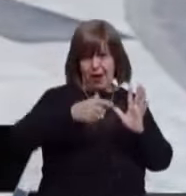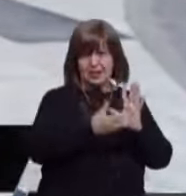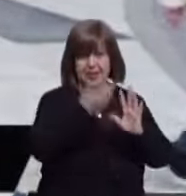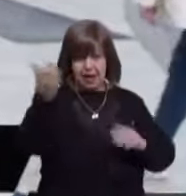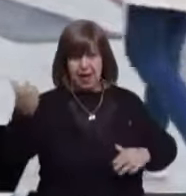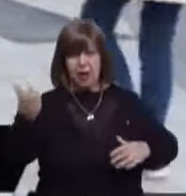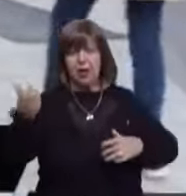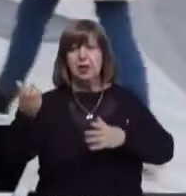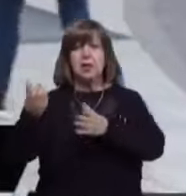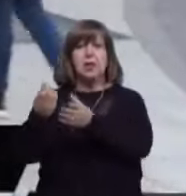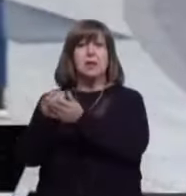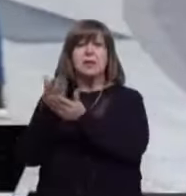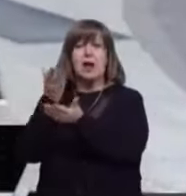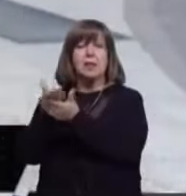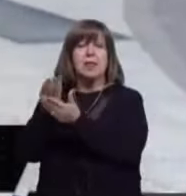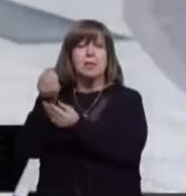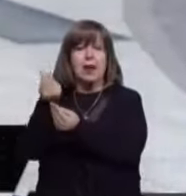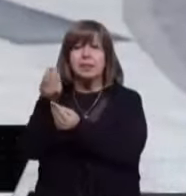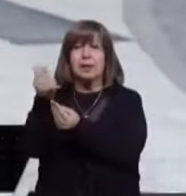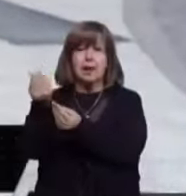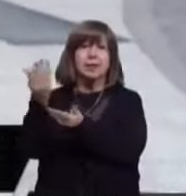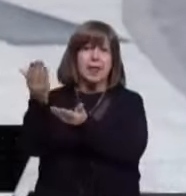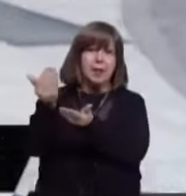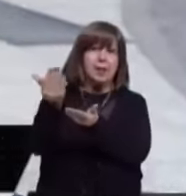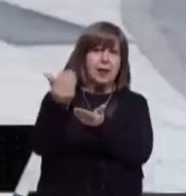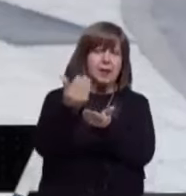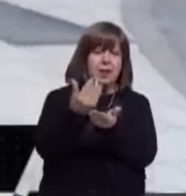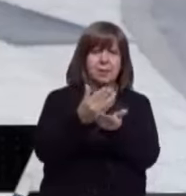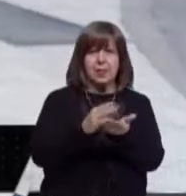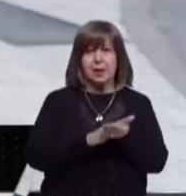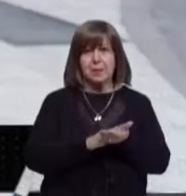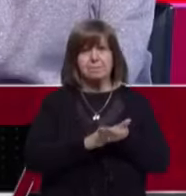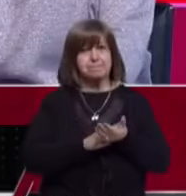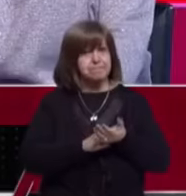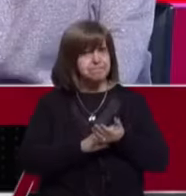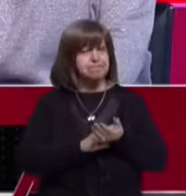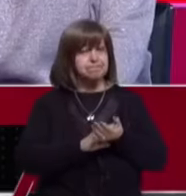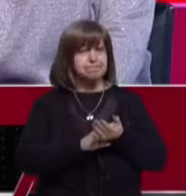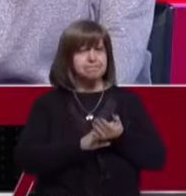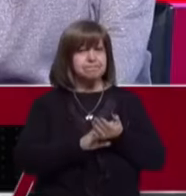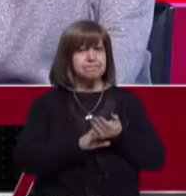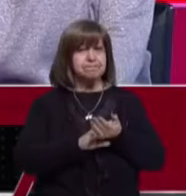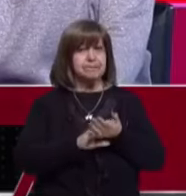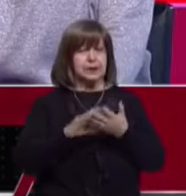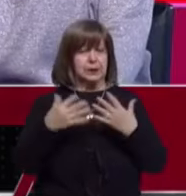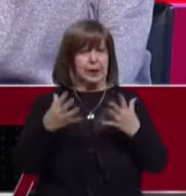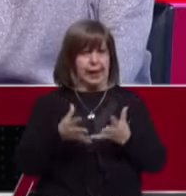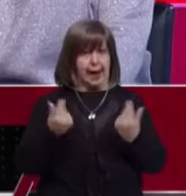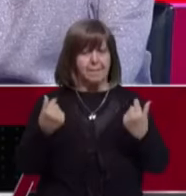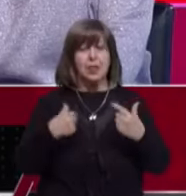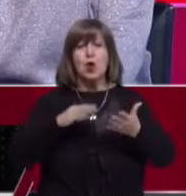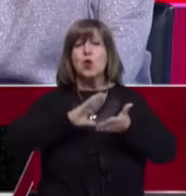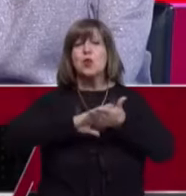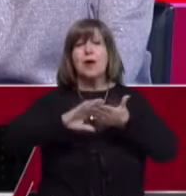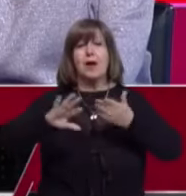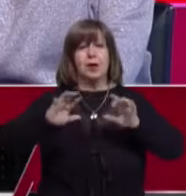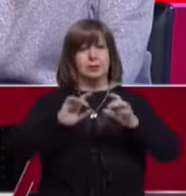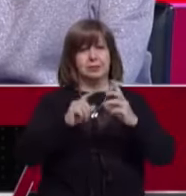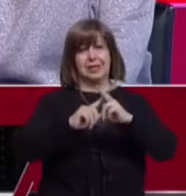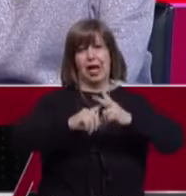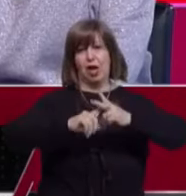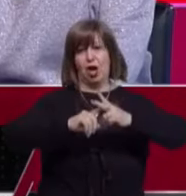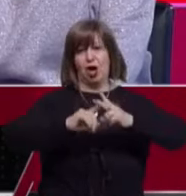bueno, nadie dio nada, pero fue todo muy rápido. Bueno, esta nueva modalidad, Juan.